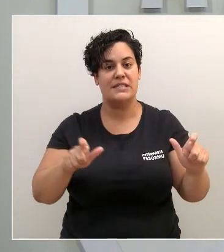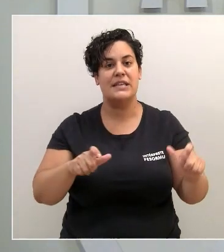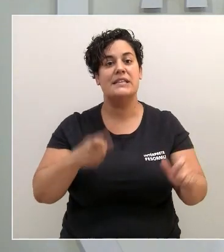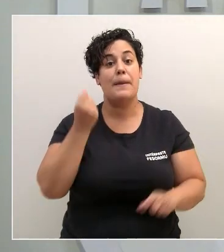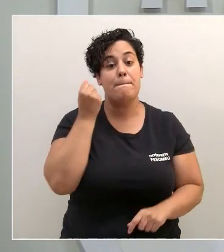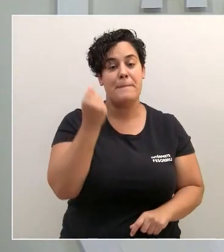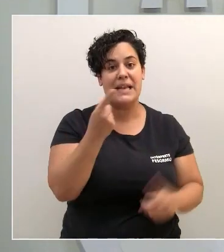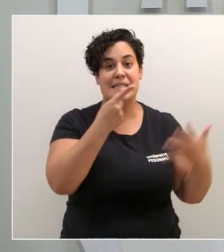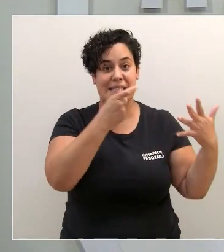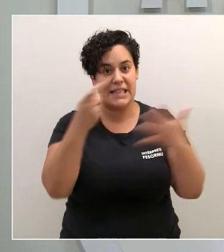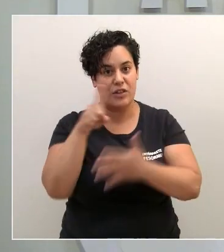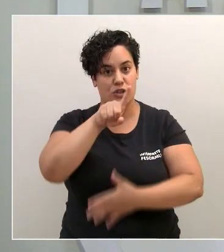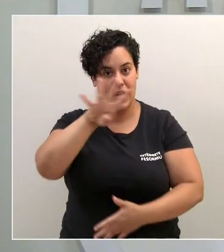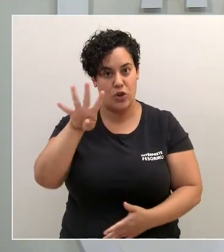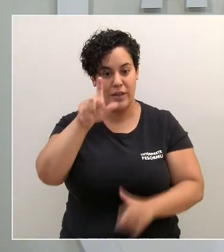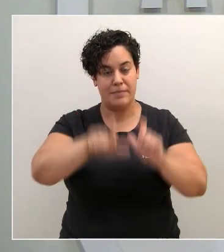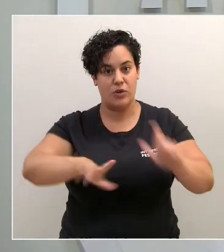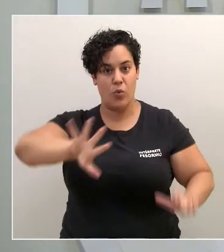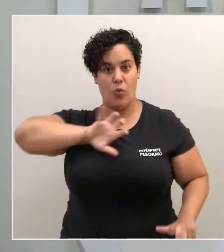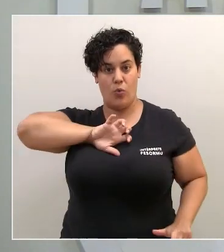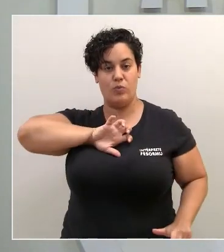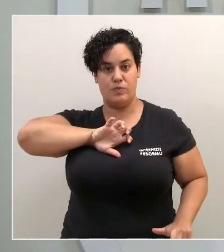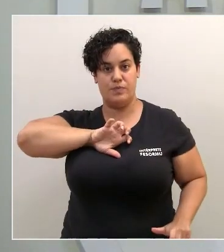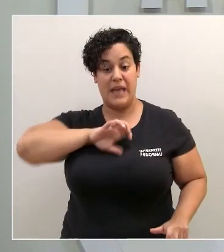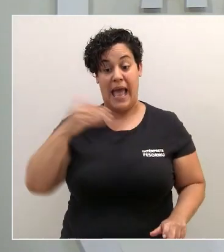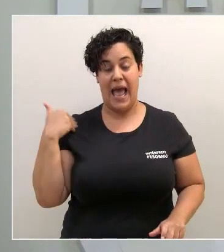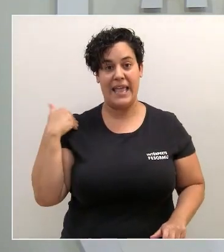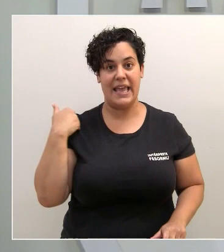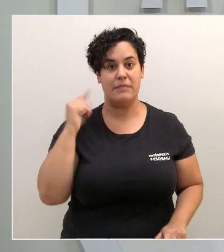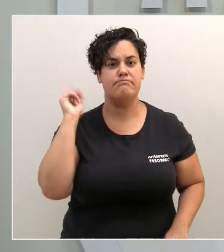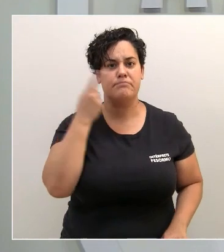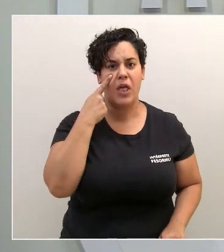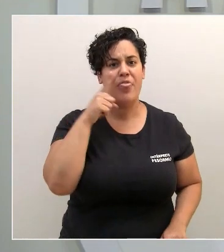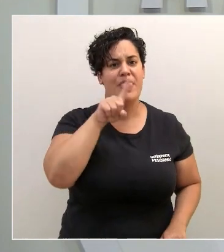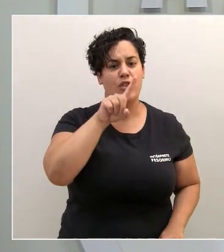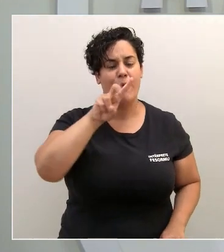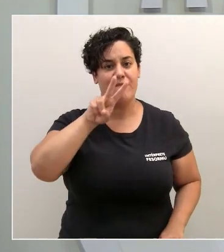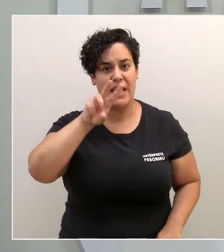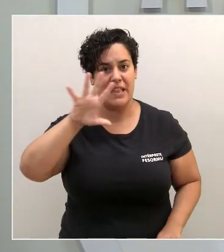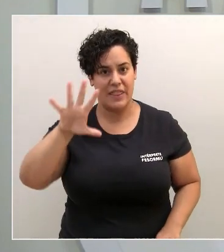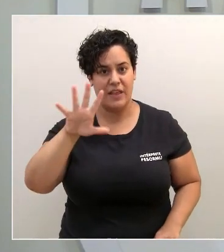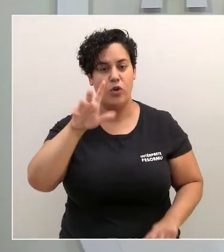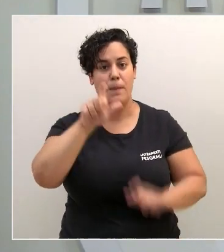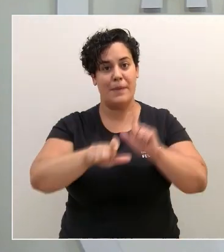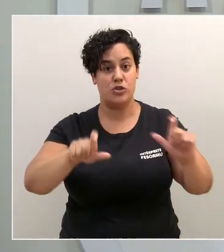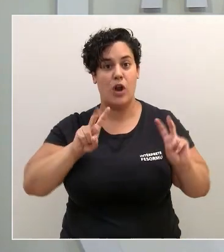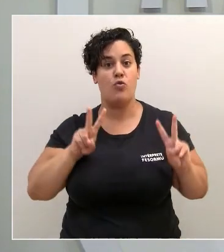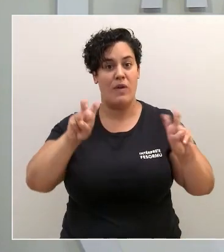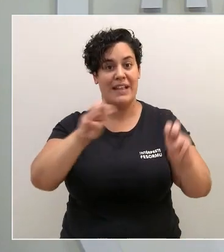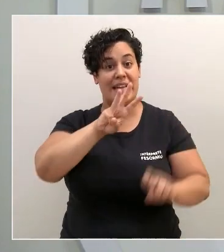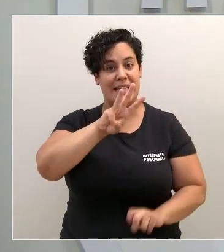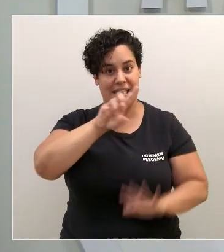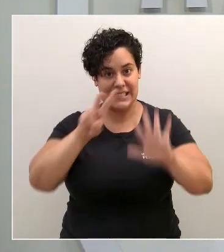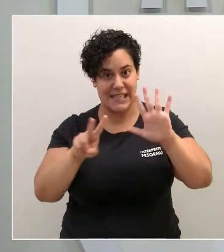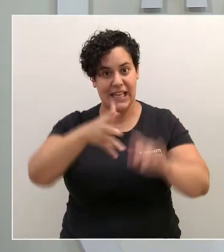de 1.614 casos. Ayer se detectaron 125 casos nuevos, 37 en